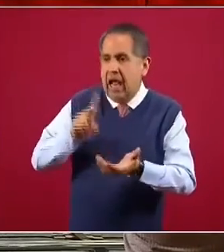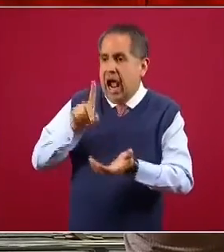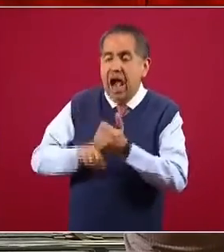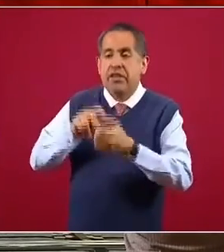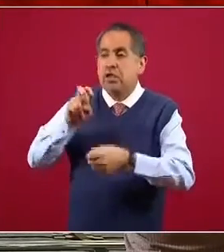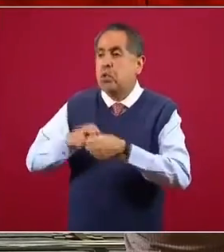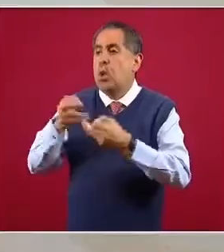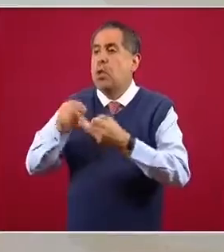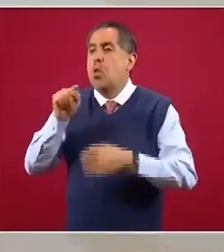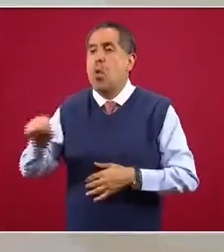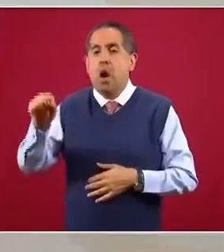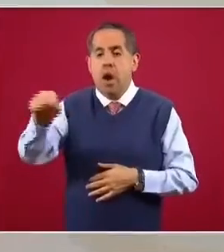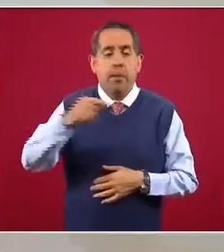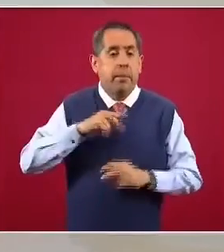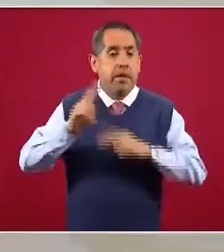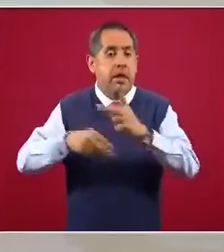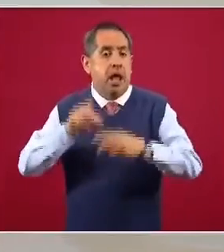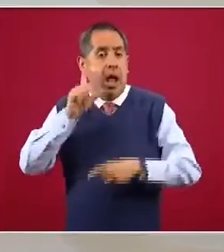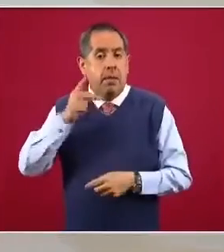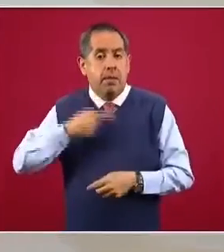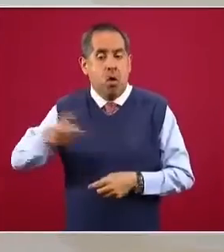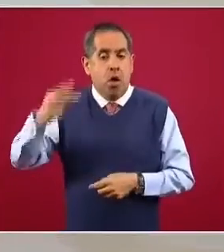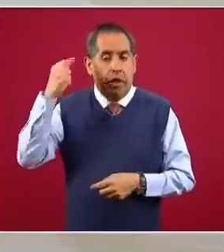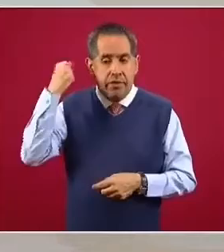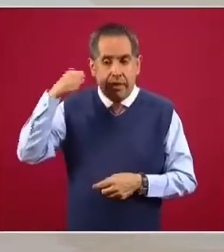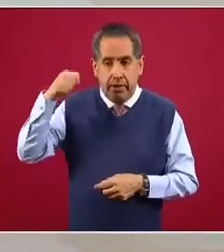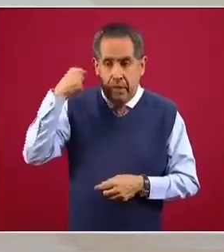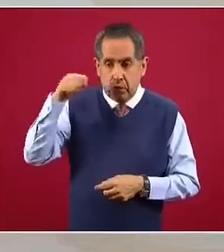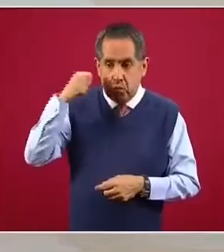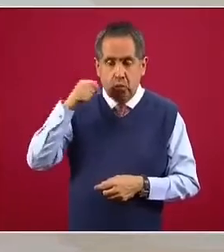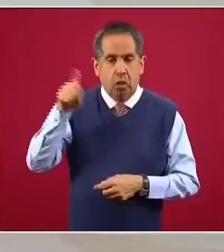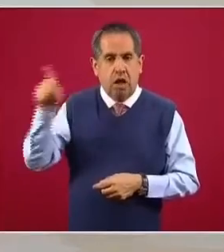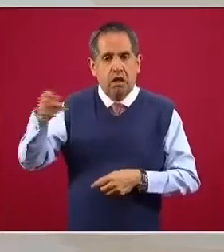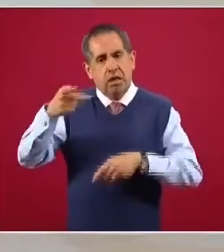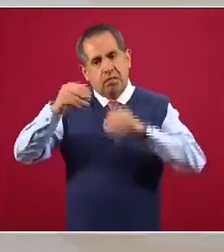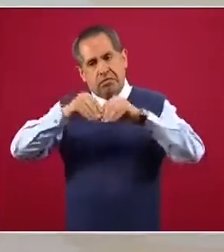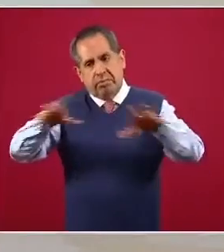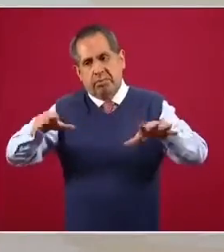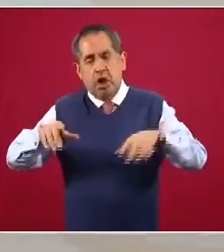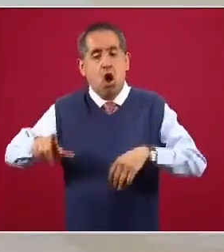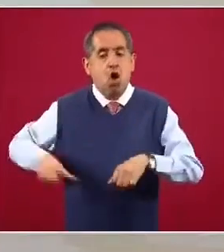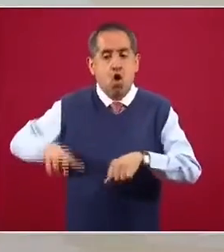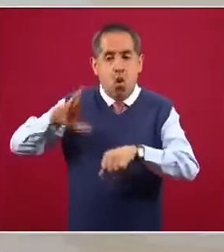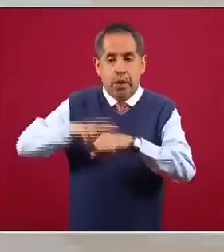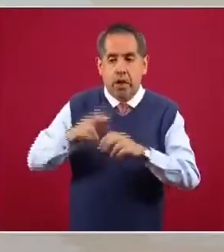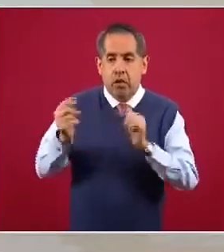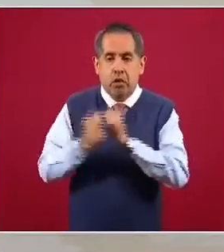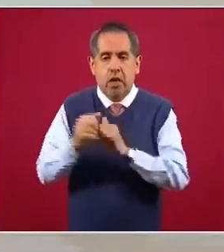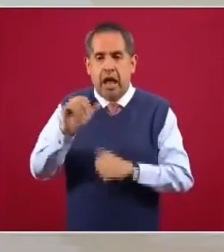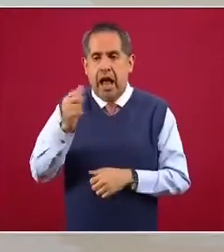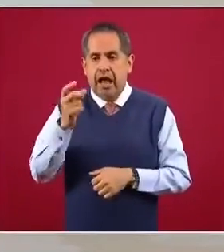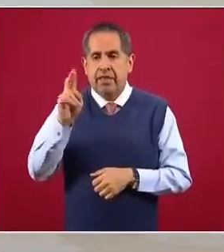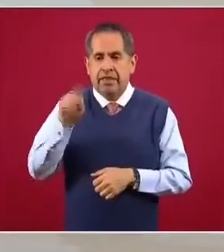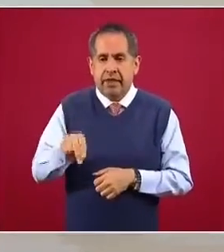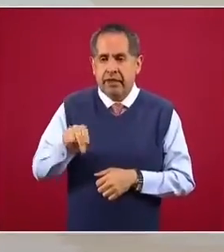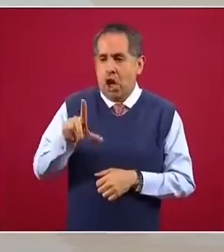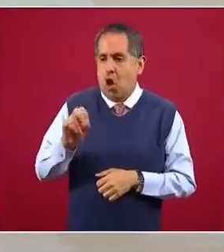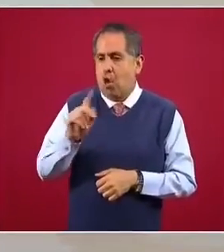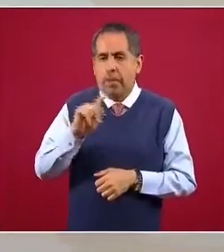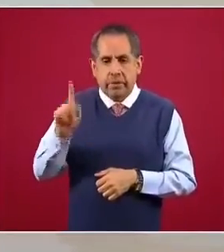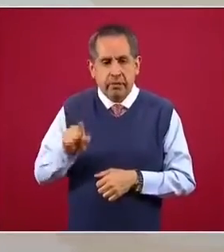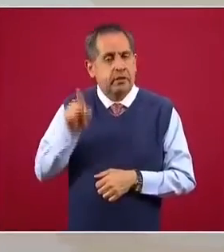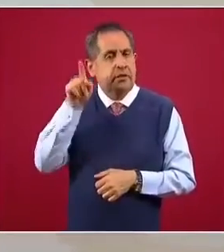las intervenciones. Vamos a estar en Tabasco y vamos a transmitir desde Tabasco, nos recibe el gobernador Adán Augusto López